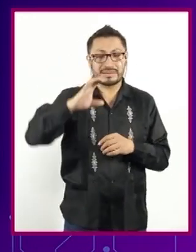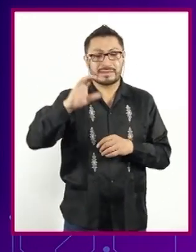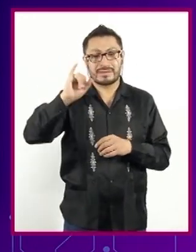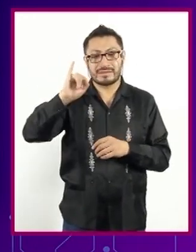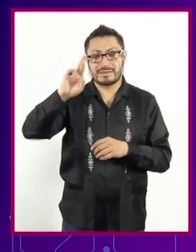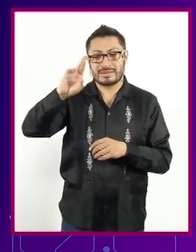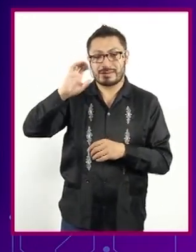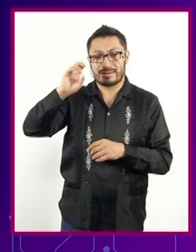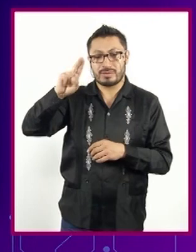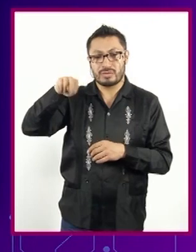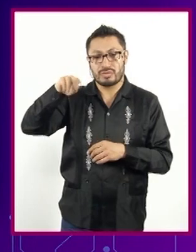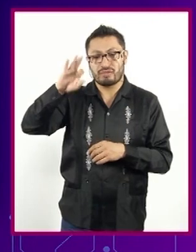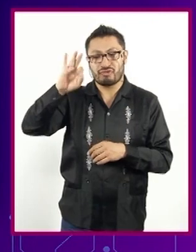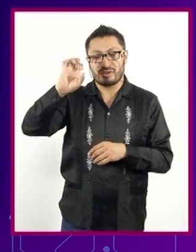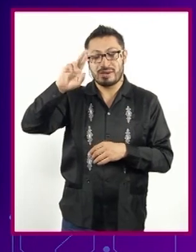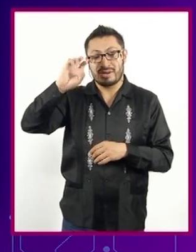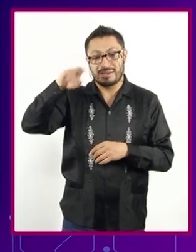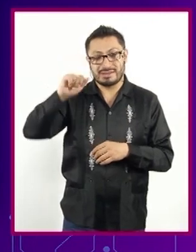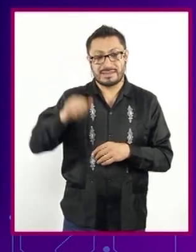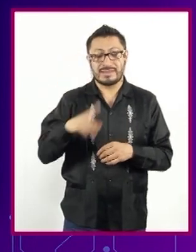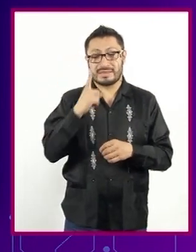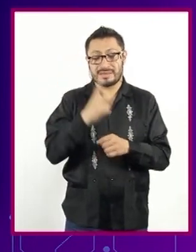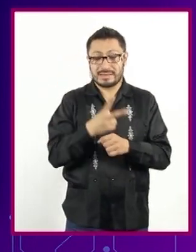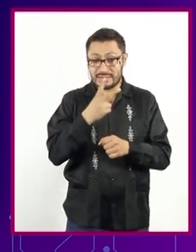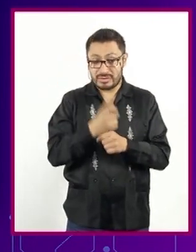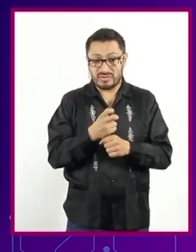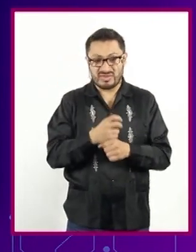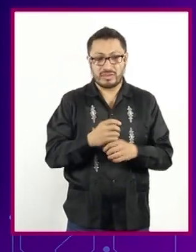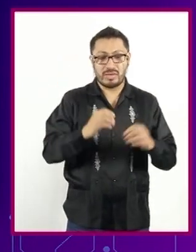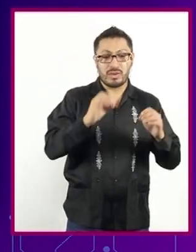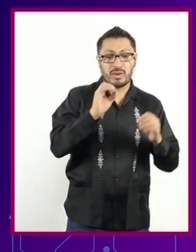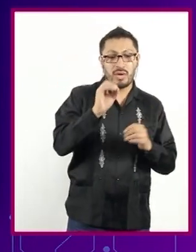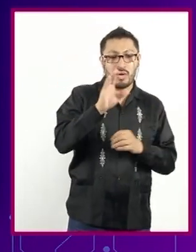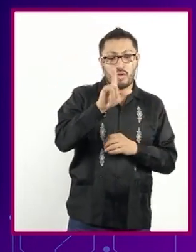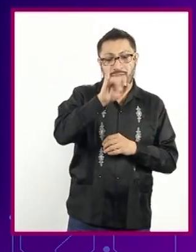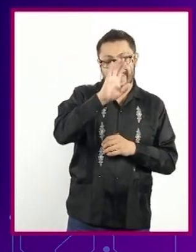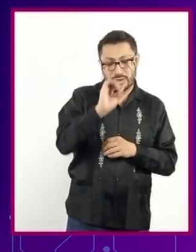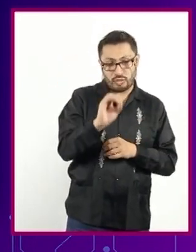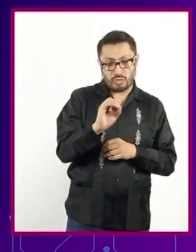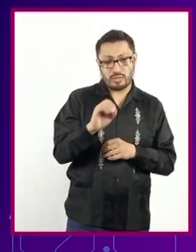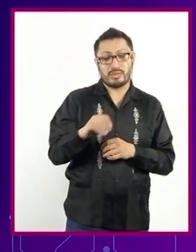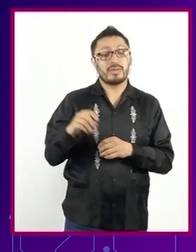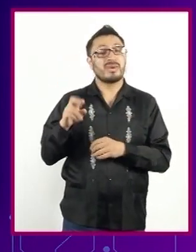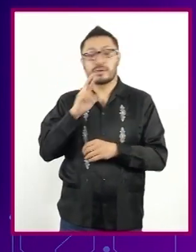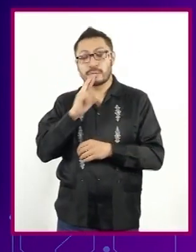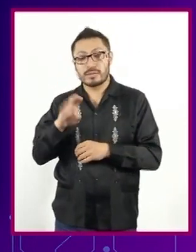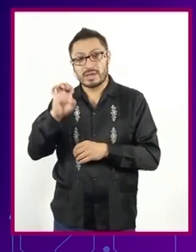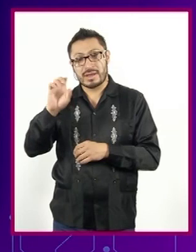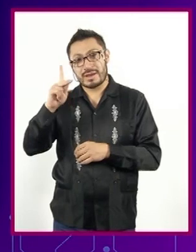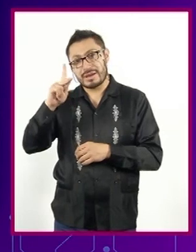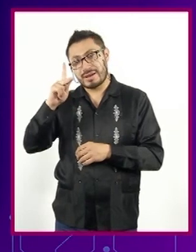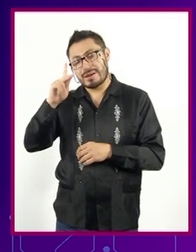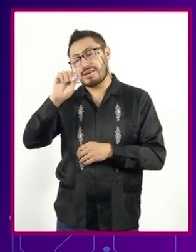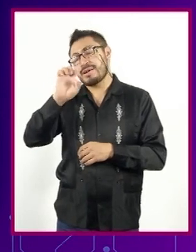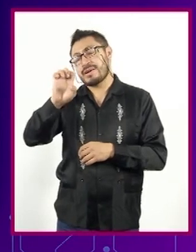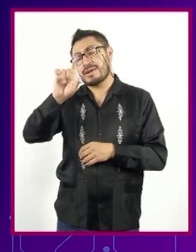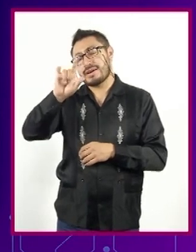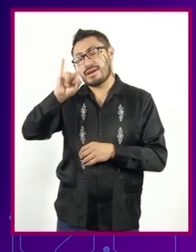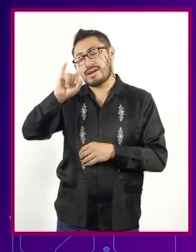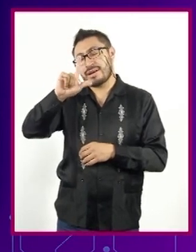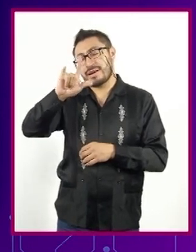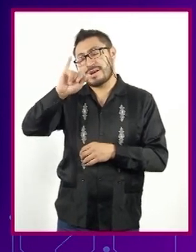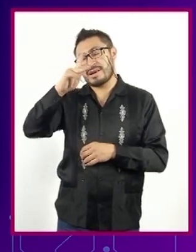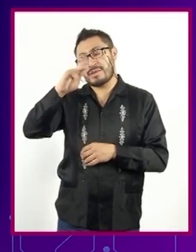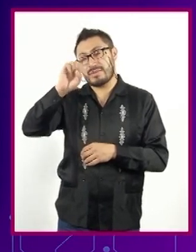El segundo fue oblicuo a la base y se obtuvo una elipse. Y el tercero y último corte al